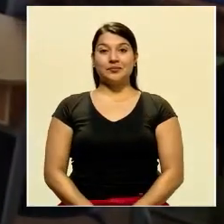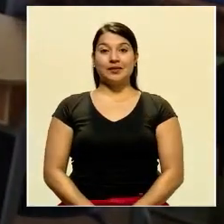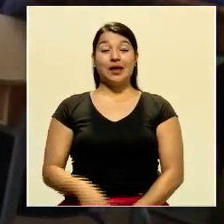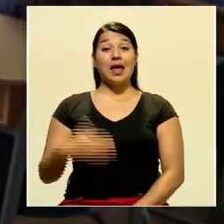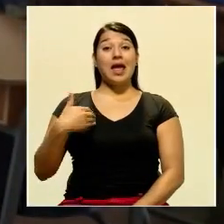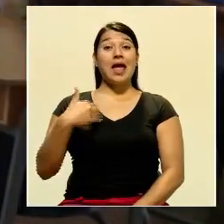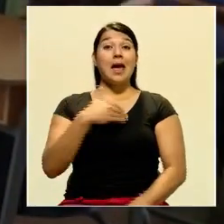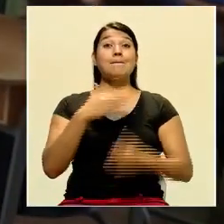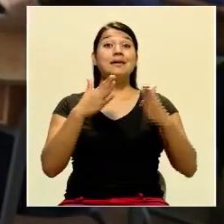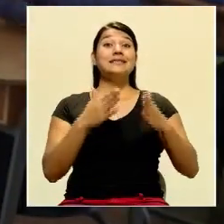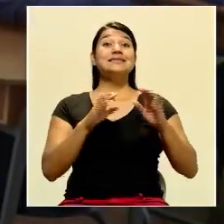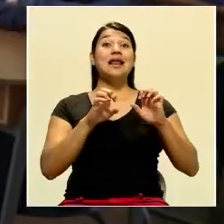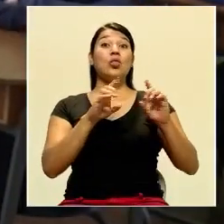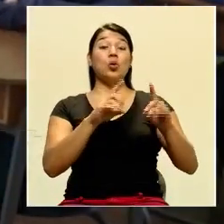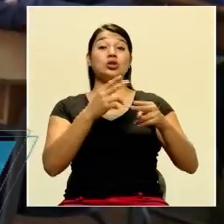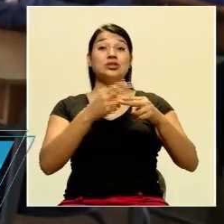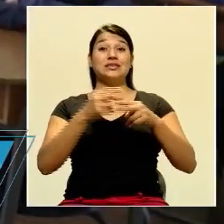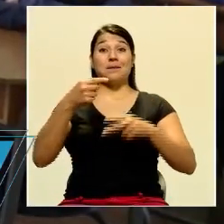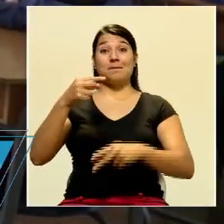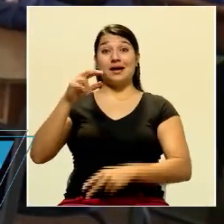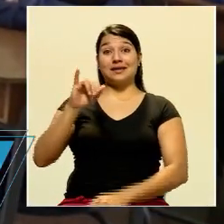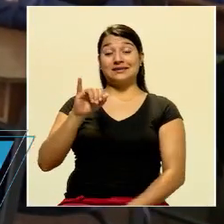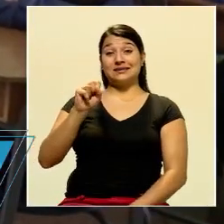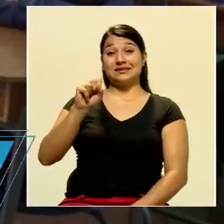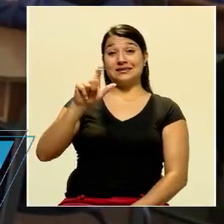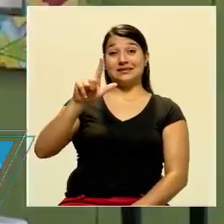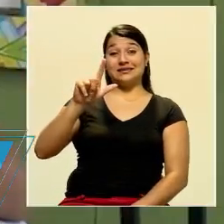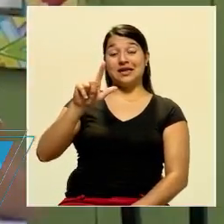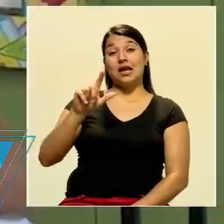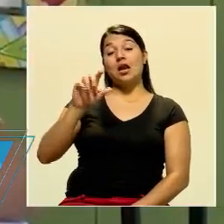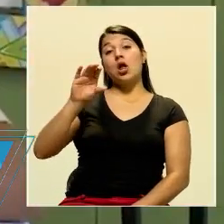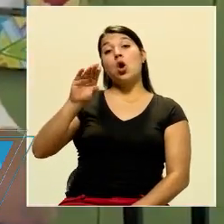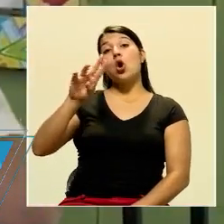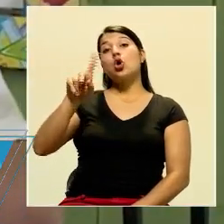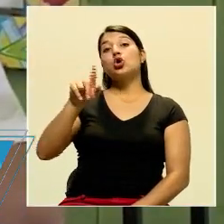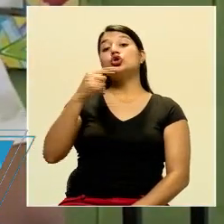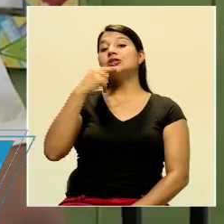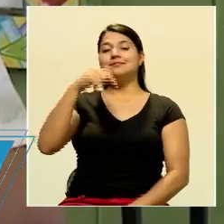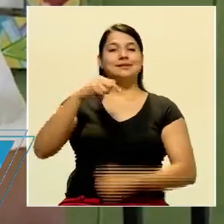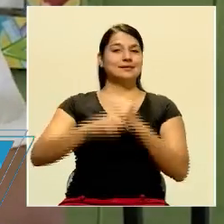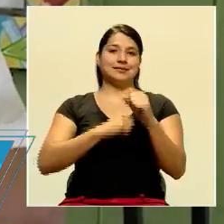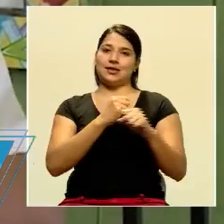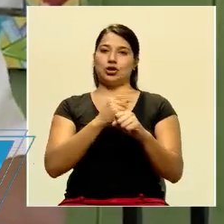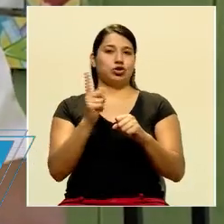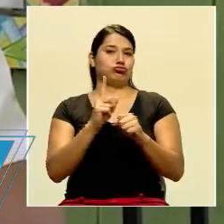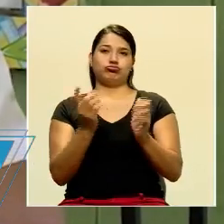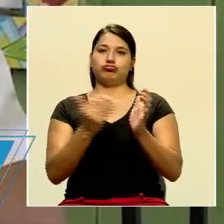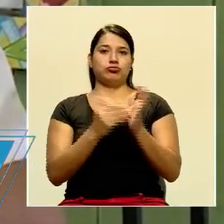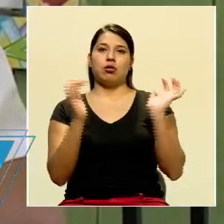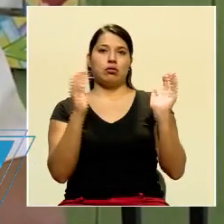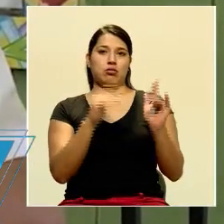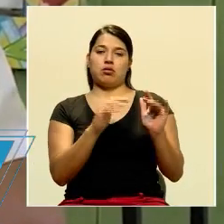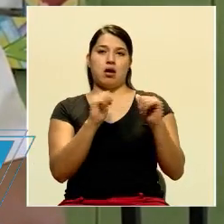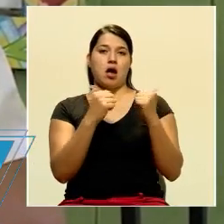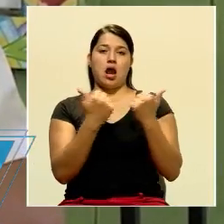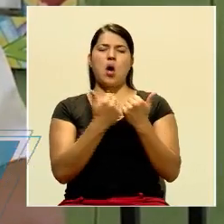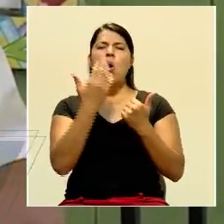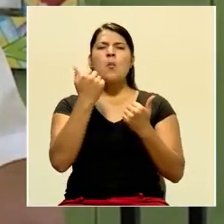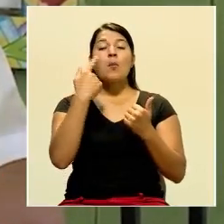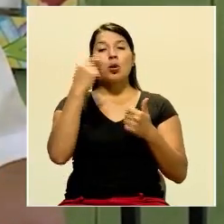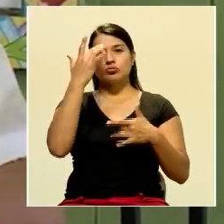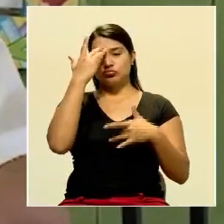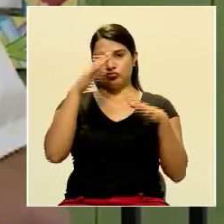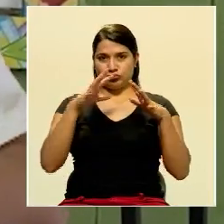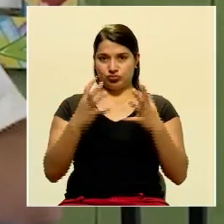La ministra de Educación, Giselle Cruz, anunció que este año no habrá retorno a las clases presenciales debido a la pandemia. De acuerdo con el